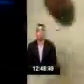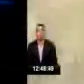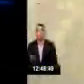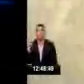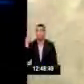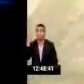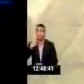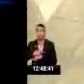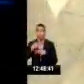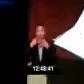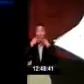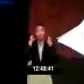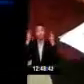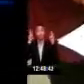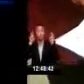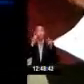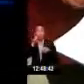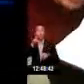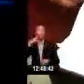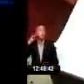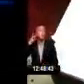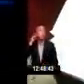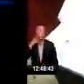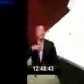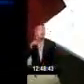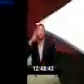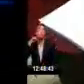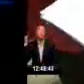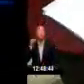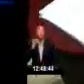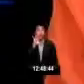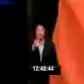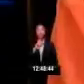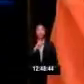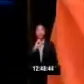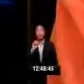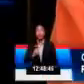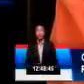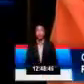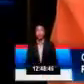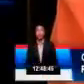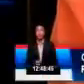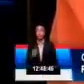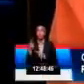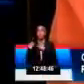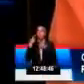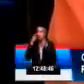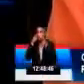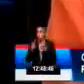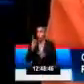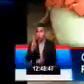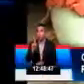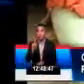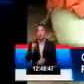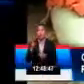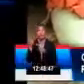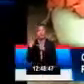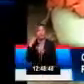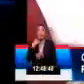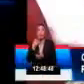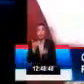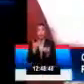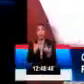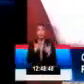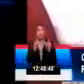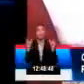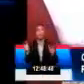Hace un par de días se hizo público el caso de dos niñas que fueron violadas por su tío político, quien era el encargado de su cuidado. El responsable está